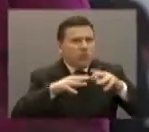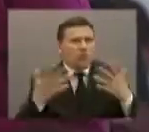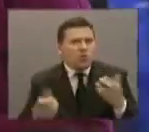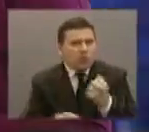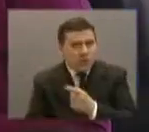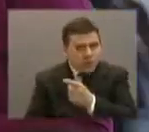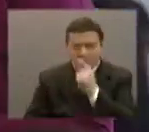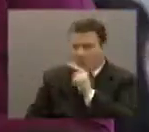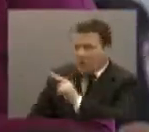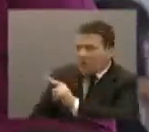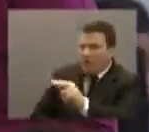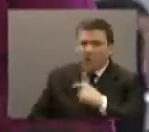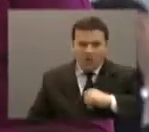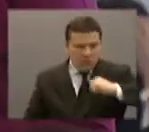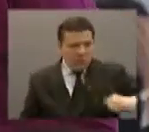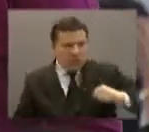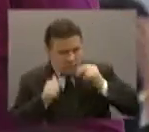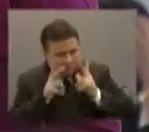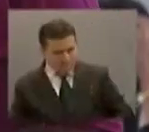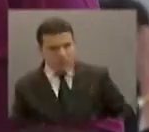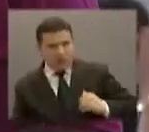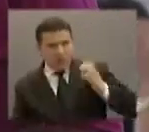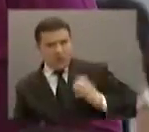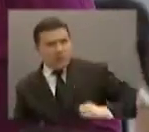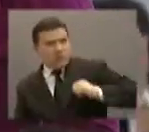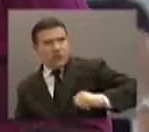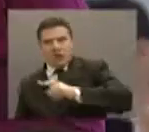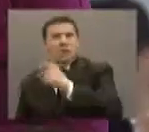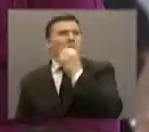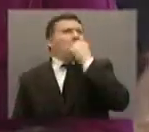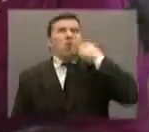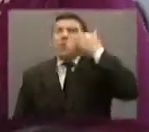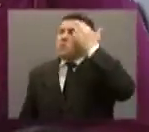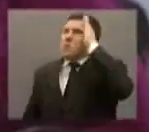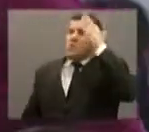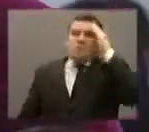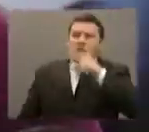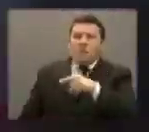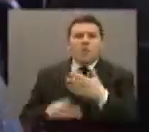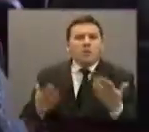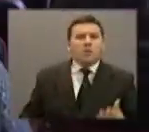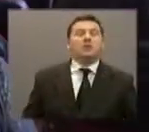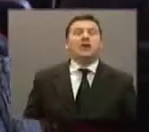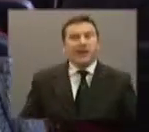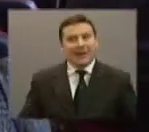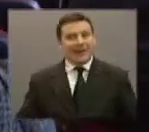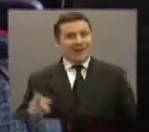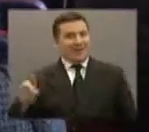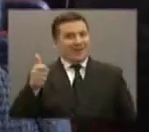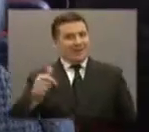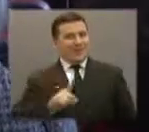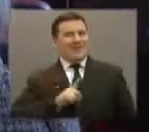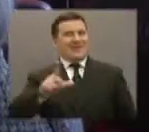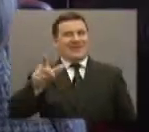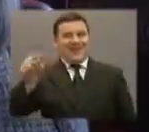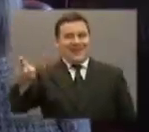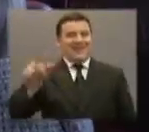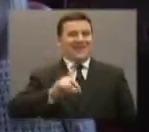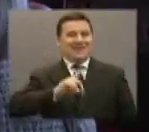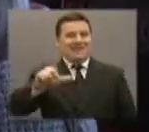resoluciones estos derechos de los pacientes y sobre todo para hacerlos cumplir Muchas gracias Laura es otra de las líderes de los usuarios